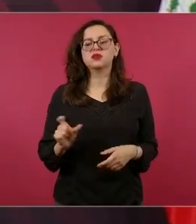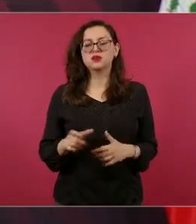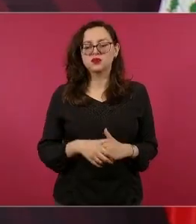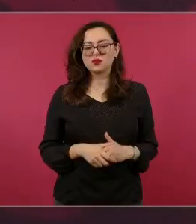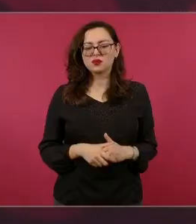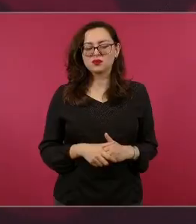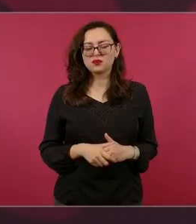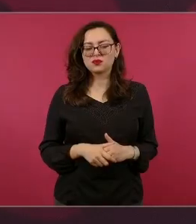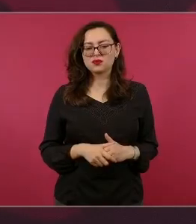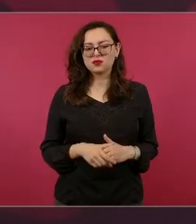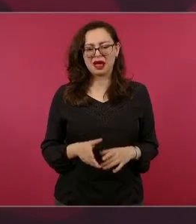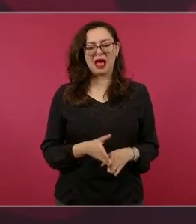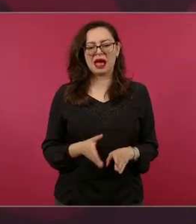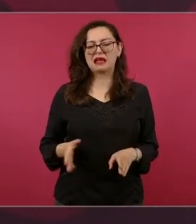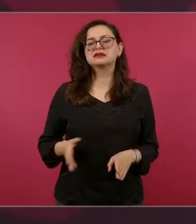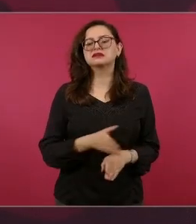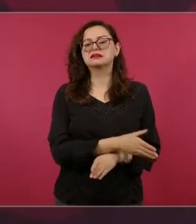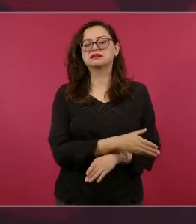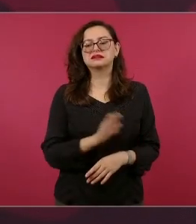Vamos